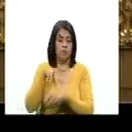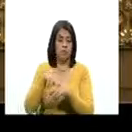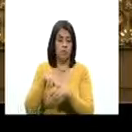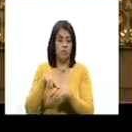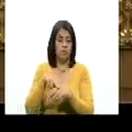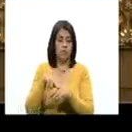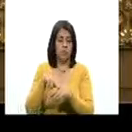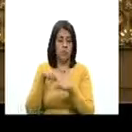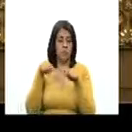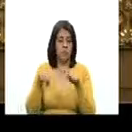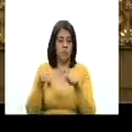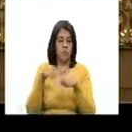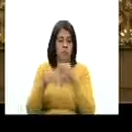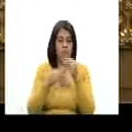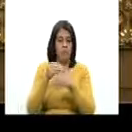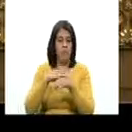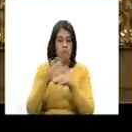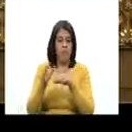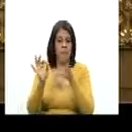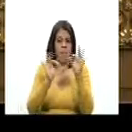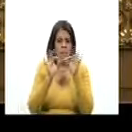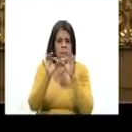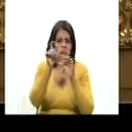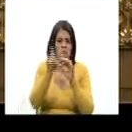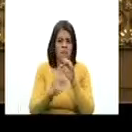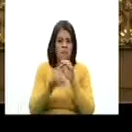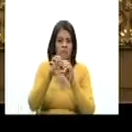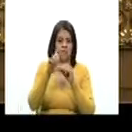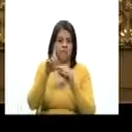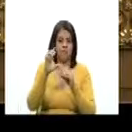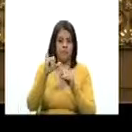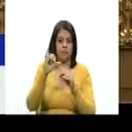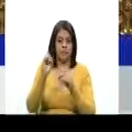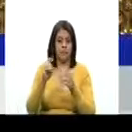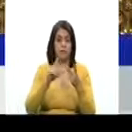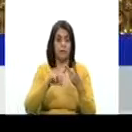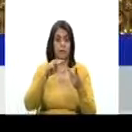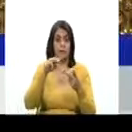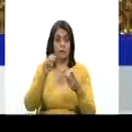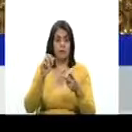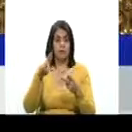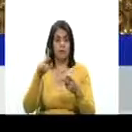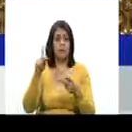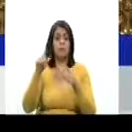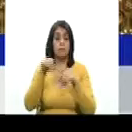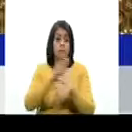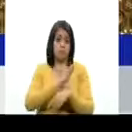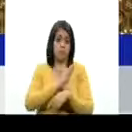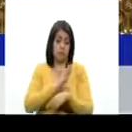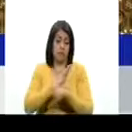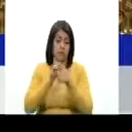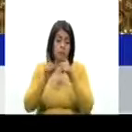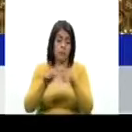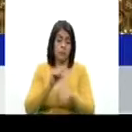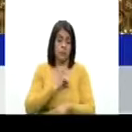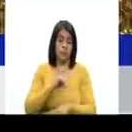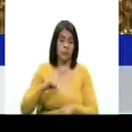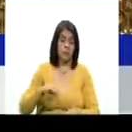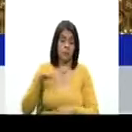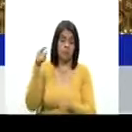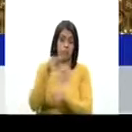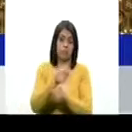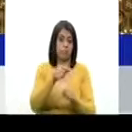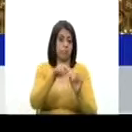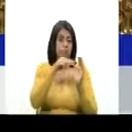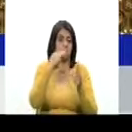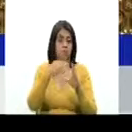esto, ¿quién lo eligió a Elon Musk, a Mark Zuckerberg? Nadie. Son sus redes, son su propiedad privada. Ellos imponen el mensaje